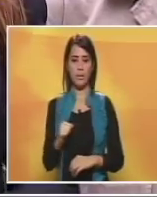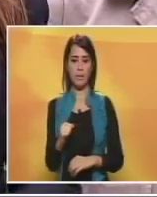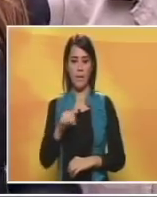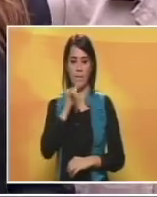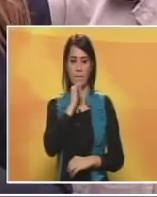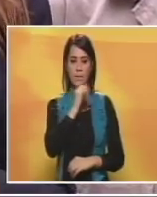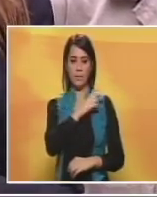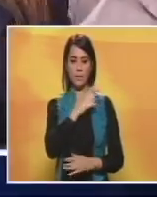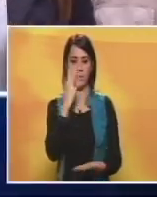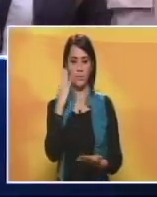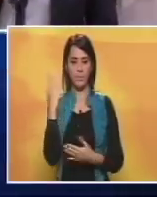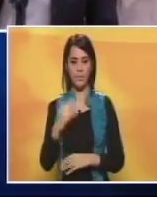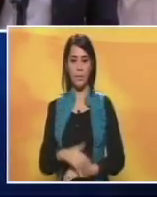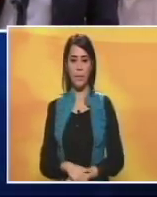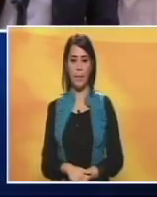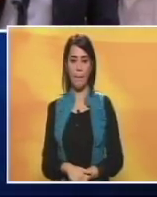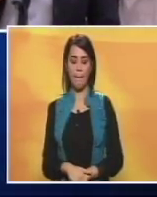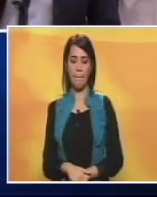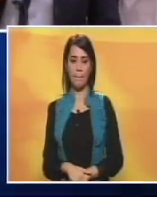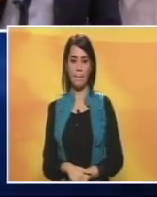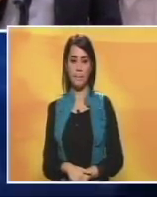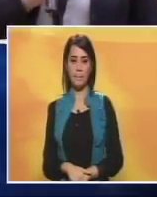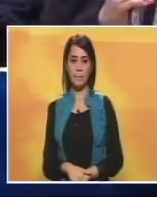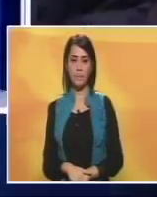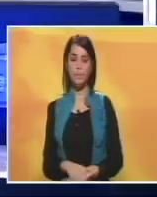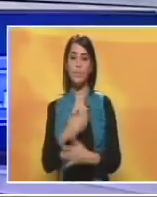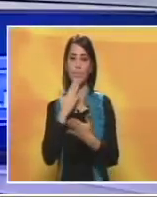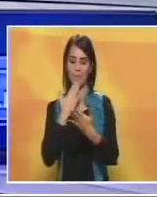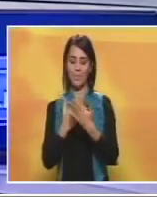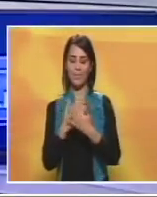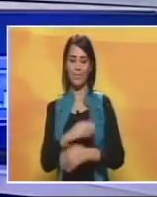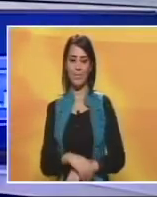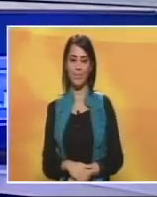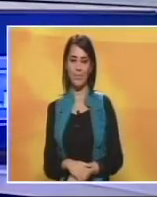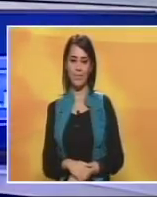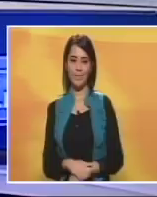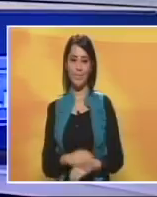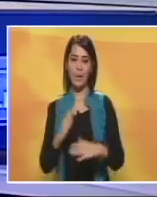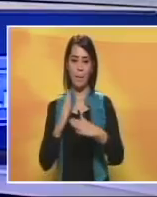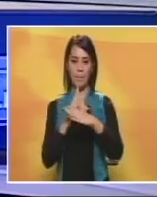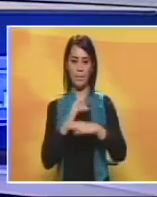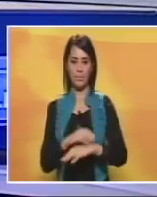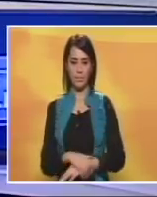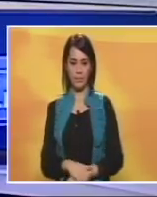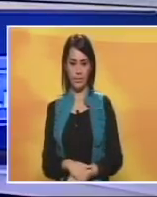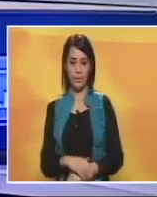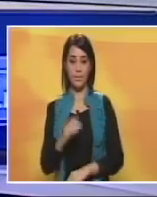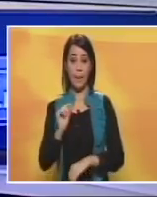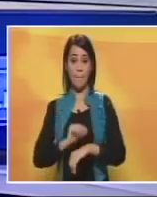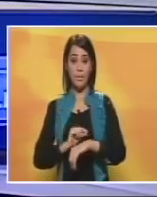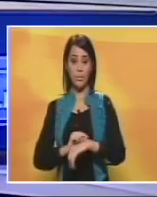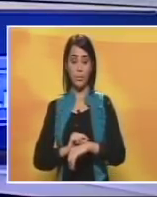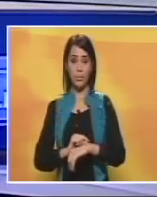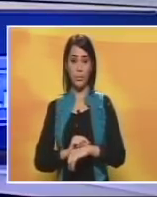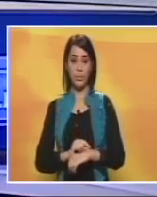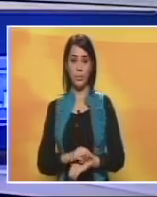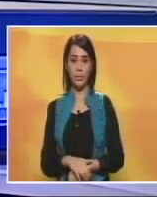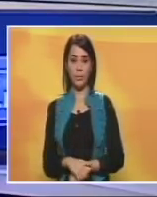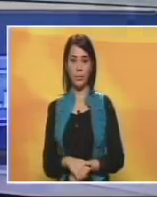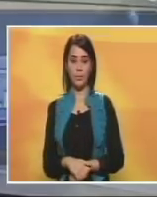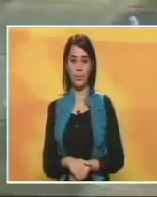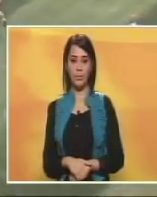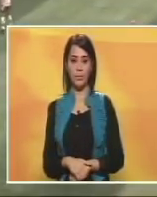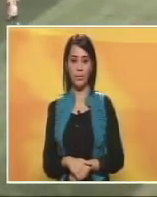esta información retornamos el contacto a los estudios. Gracias, Diana. Amigos, momento de hacer una pausa. En breve, noche de